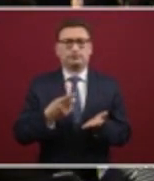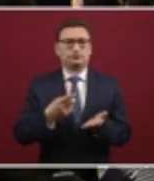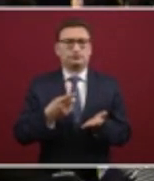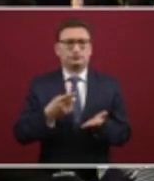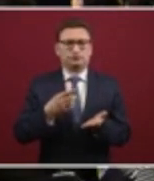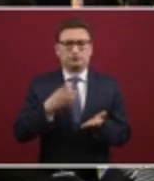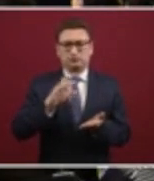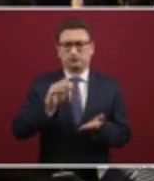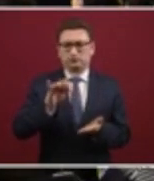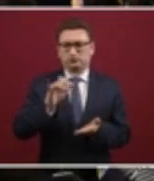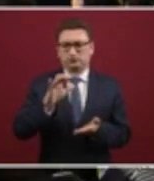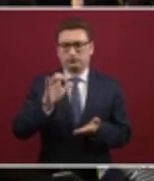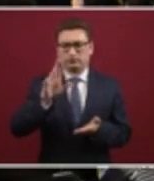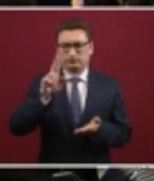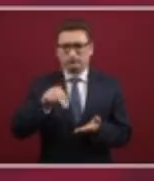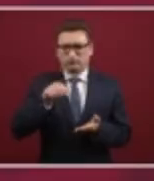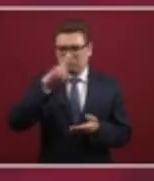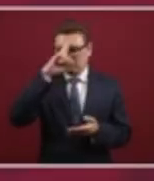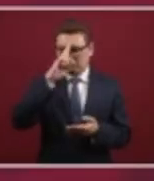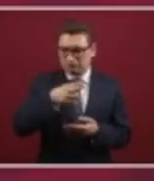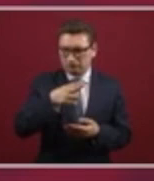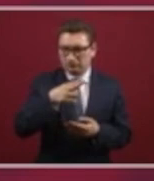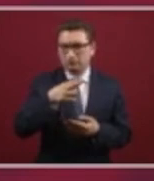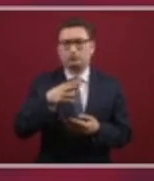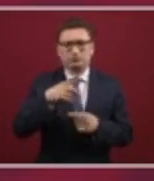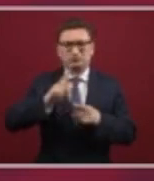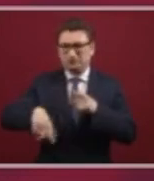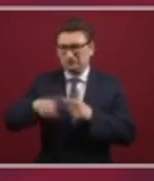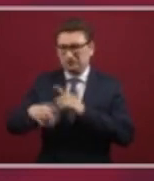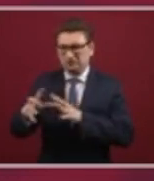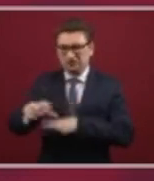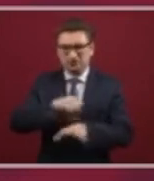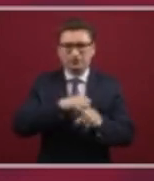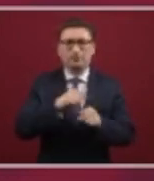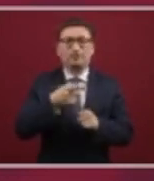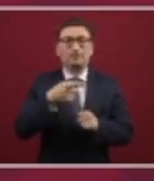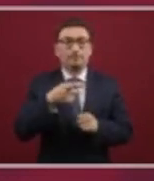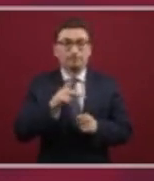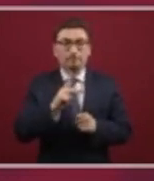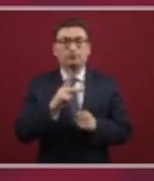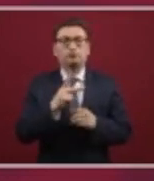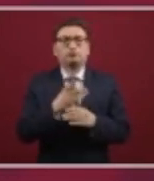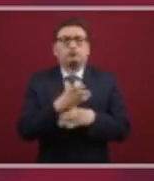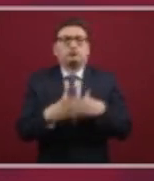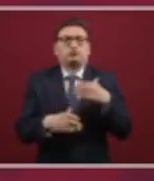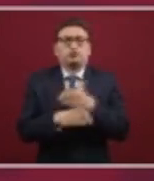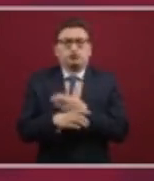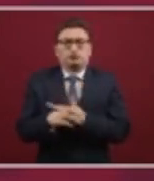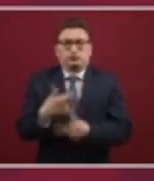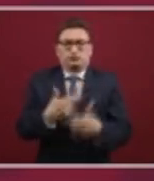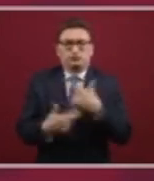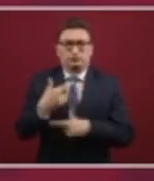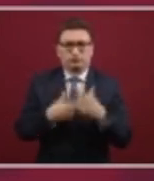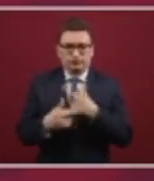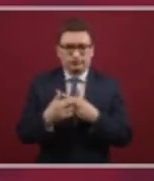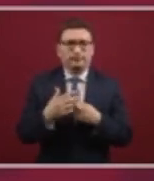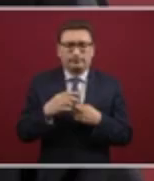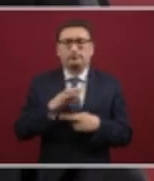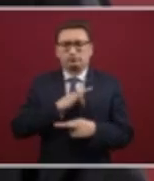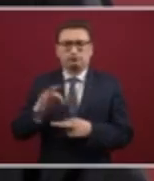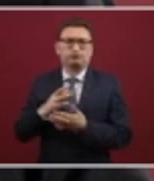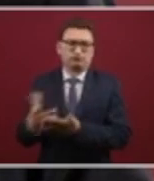prohibida la confiscación, pero sí es la recuperación de bienes.